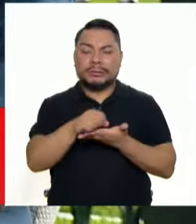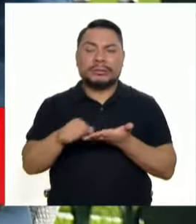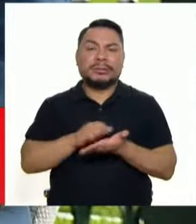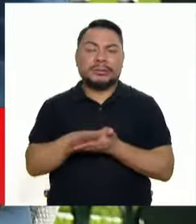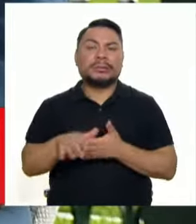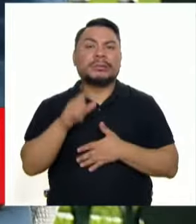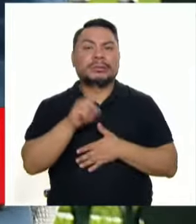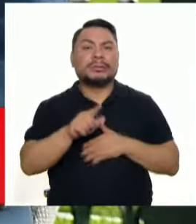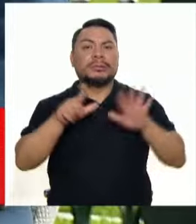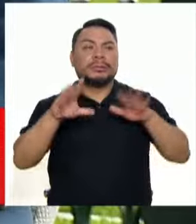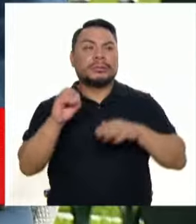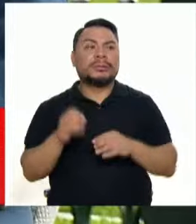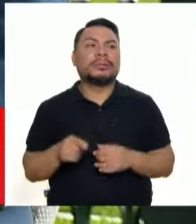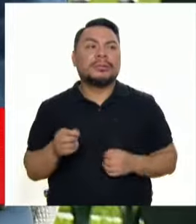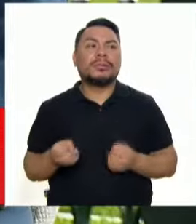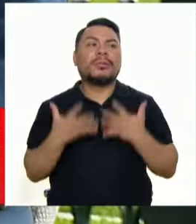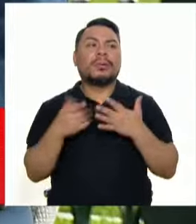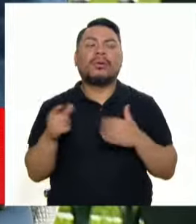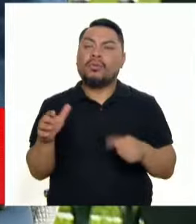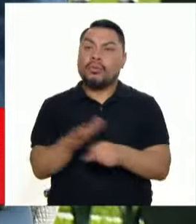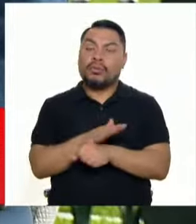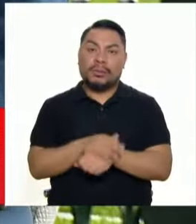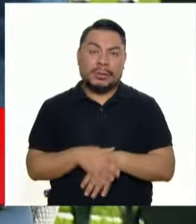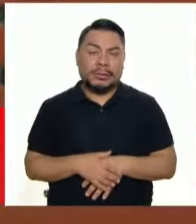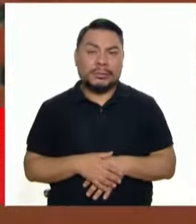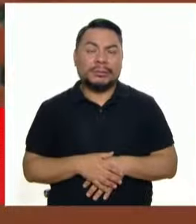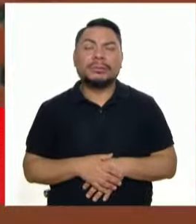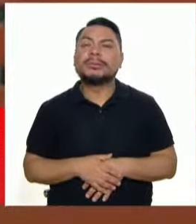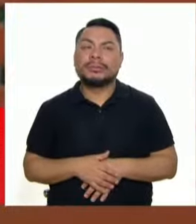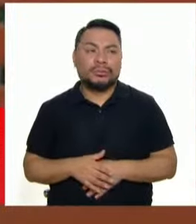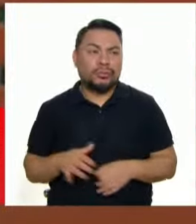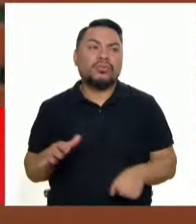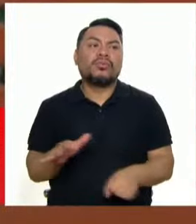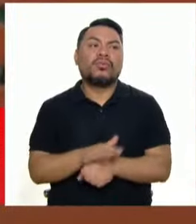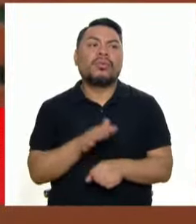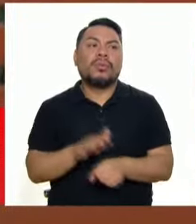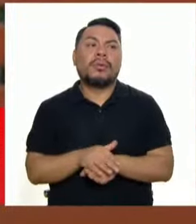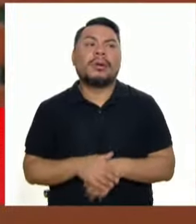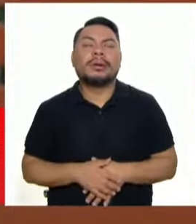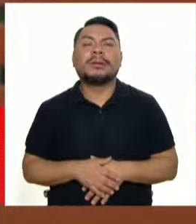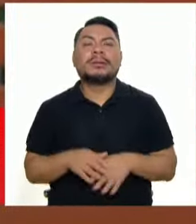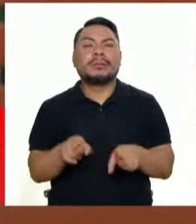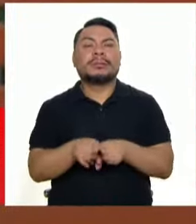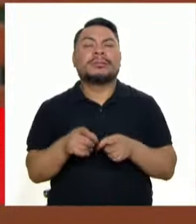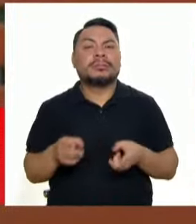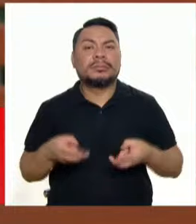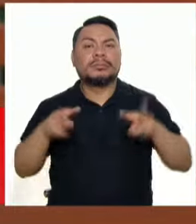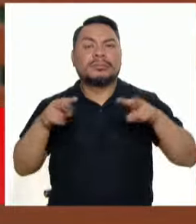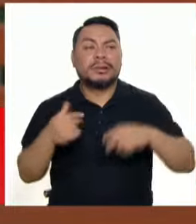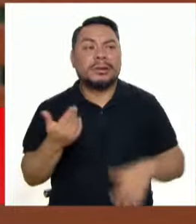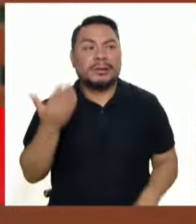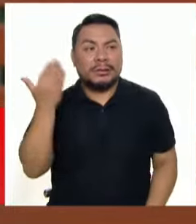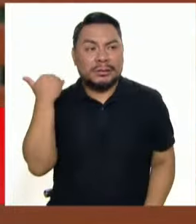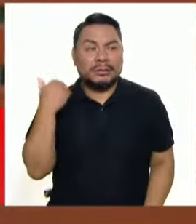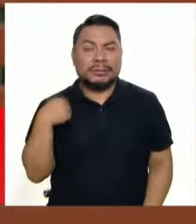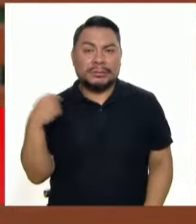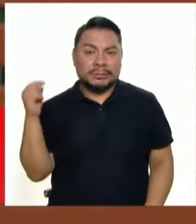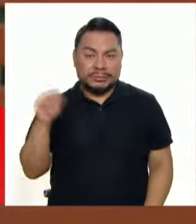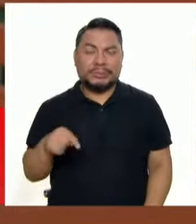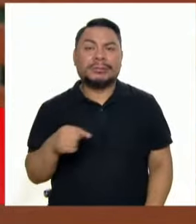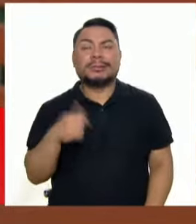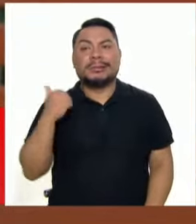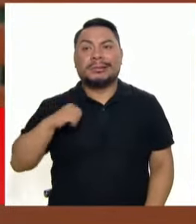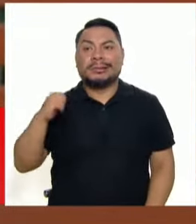170, pero ¿de cuántos? ¿O ese es el total de personal? Es el total. Es más, hemos duplicado de lo que antes nos